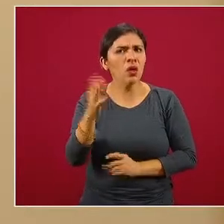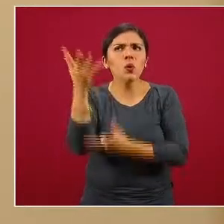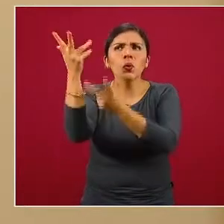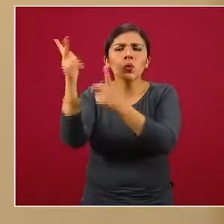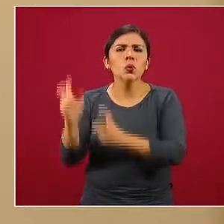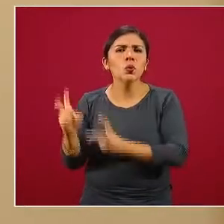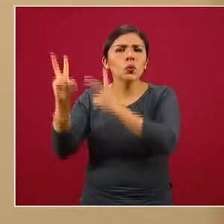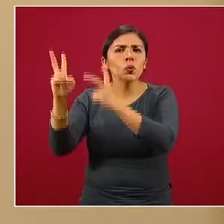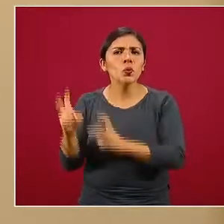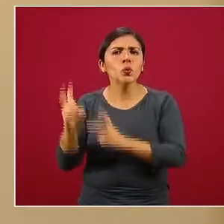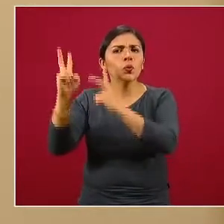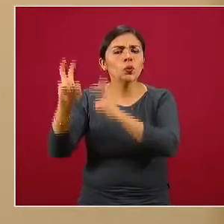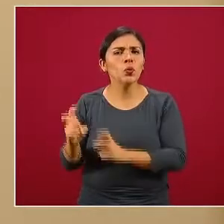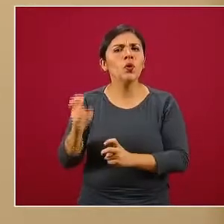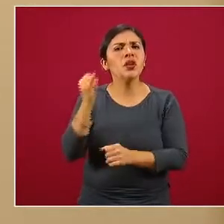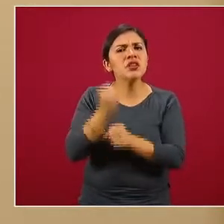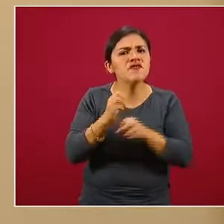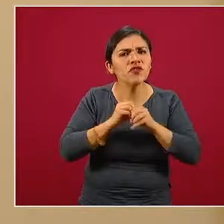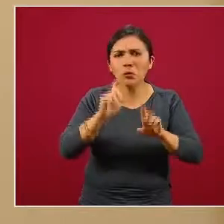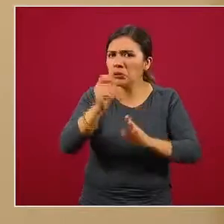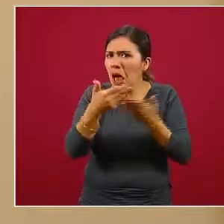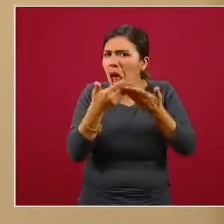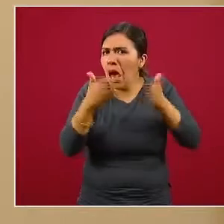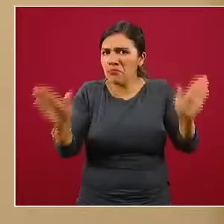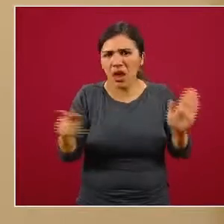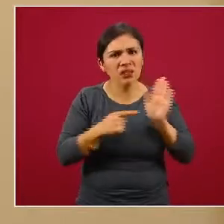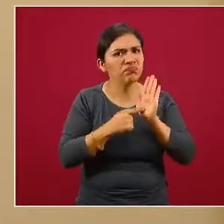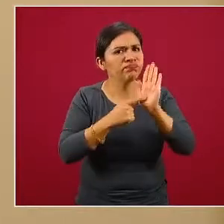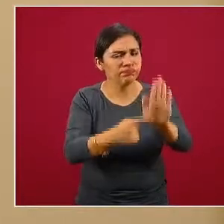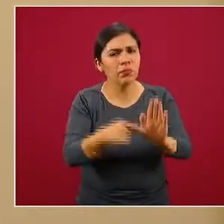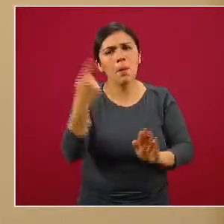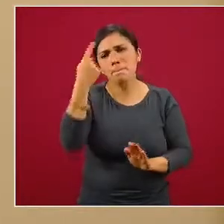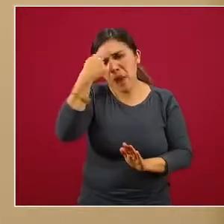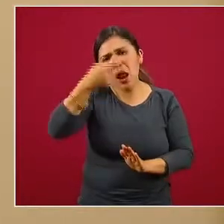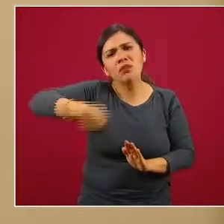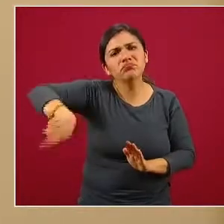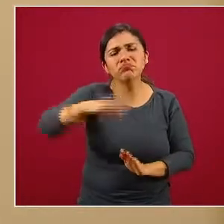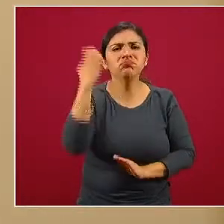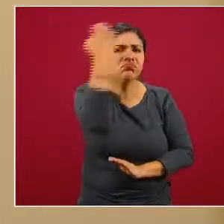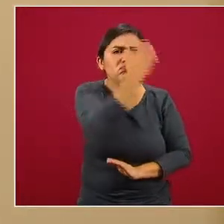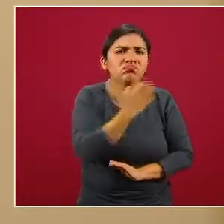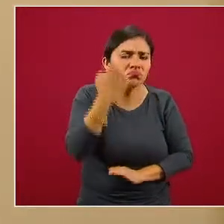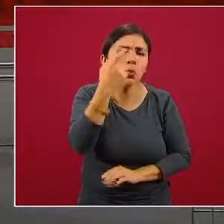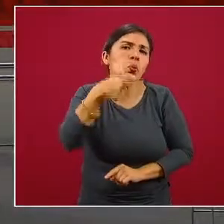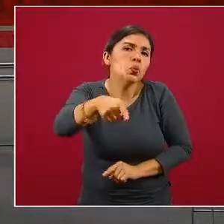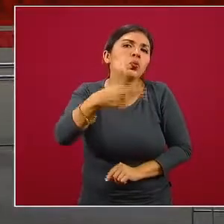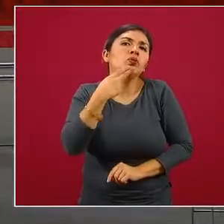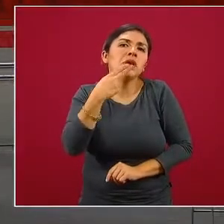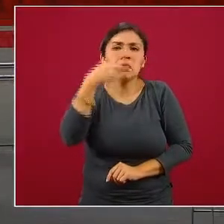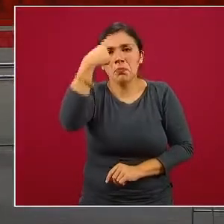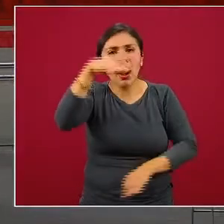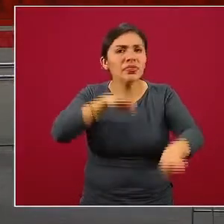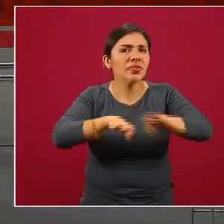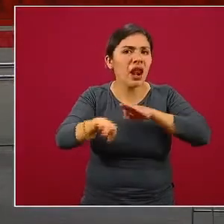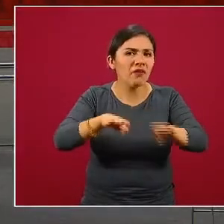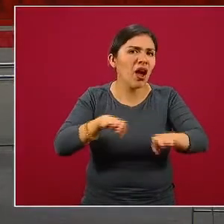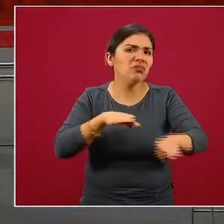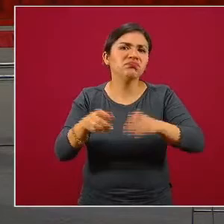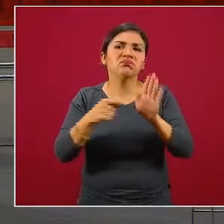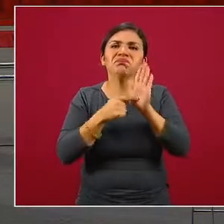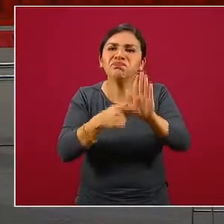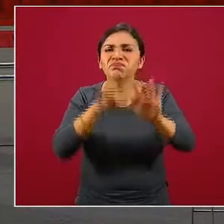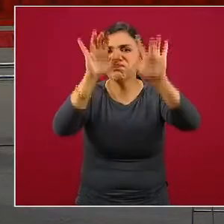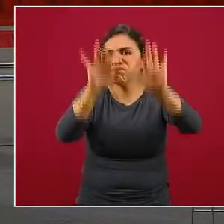descargar la base de datos abierta y hacer análisis que pueden servir para su trabajo como profesionales